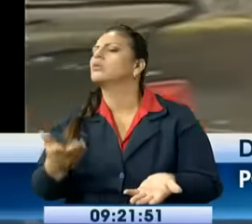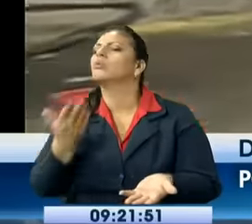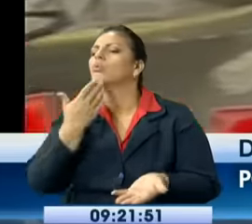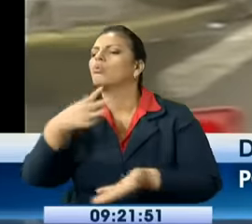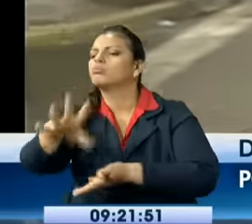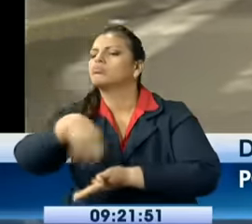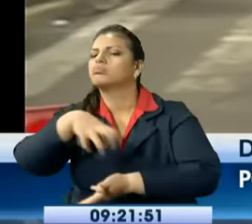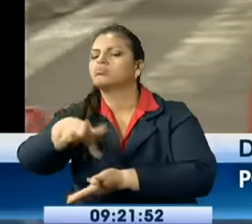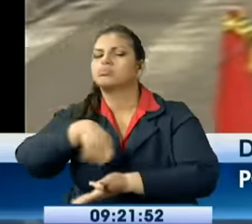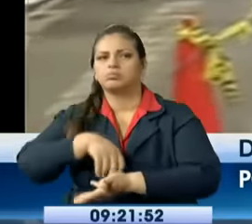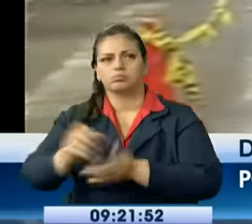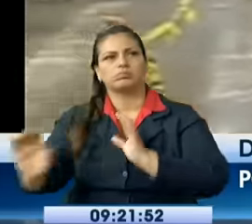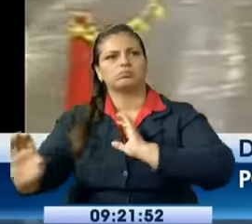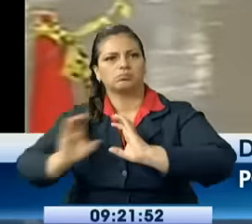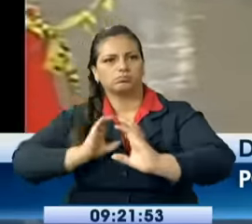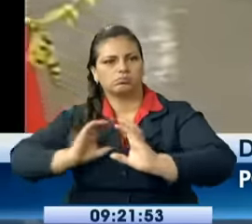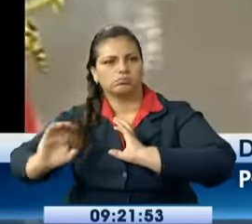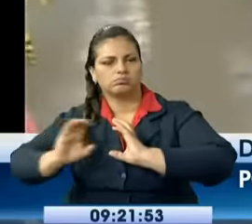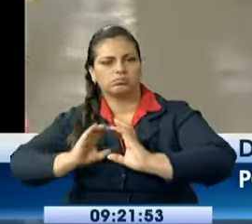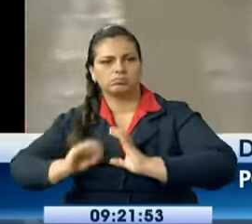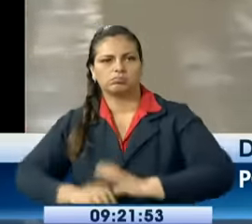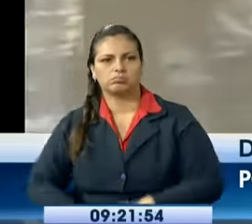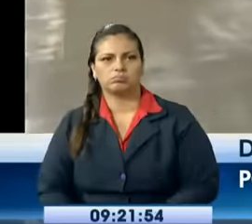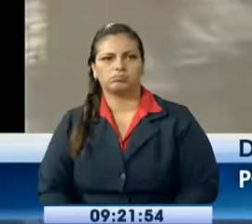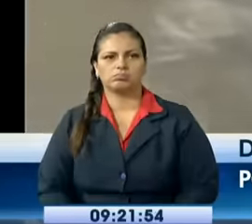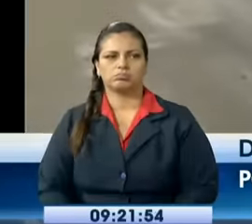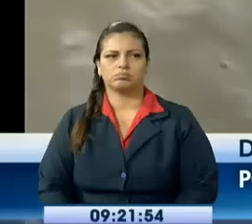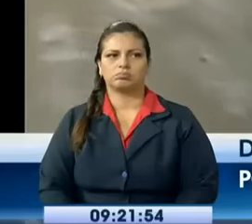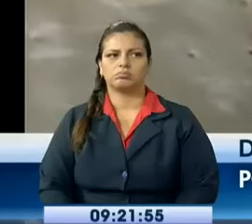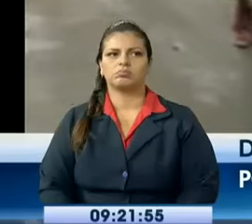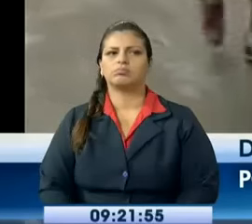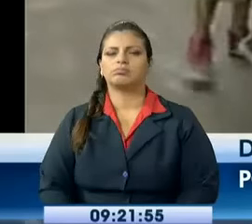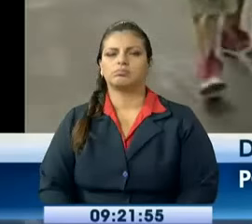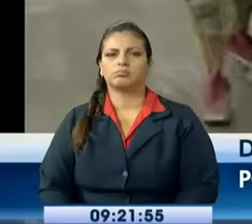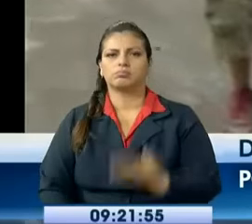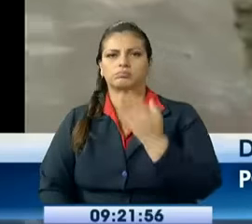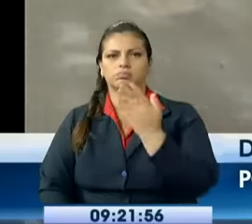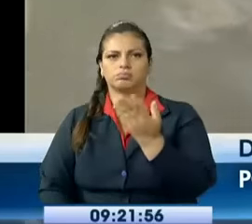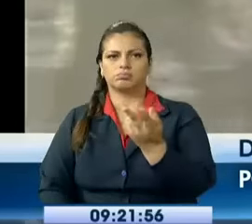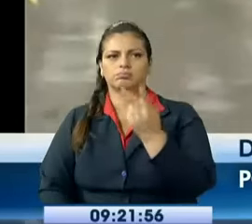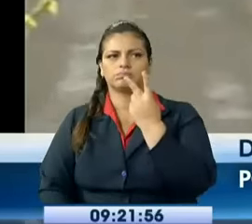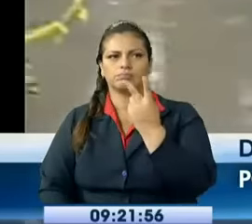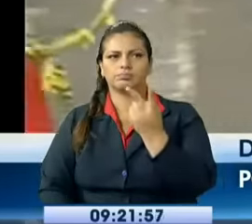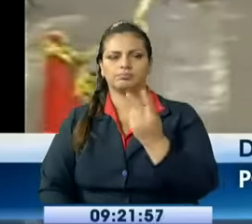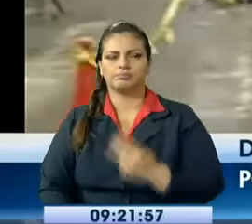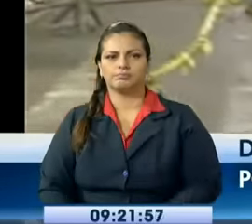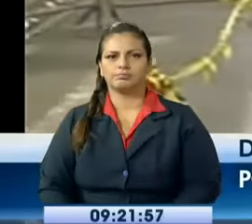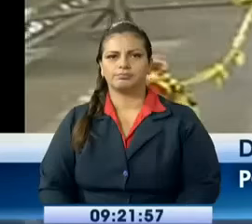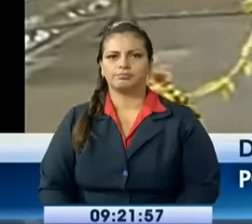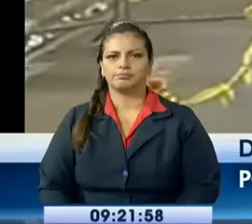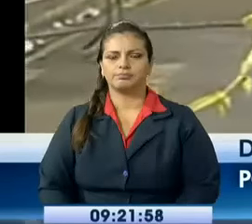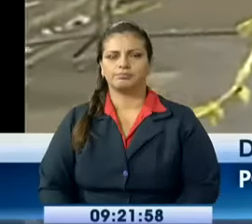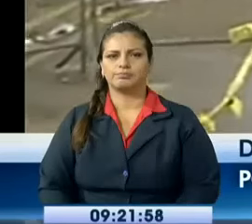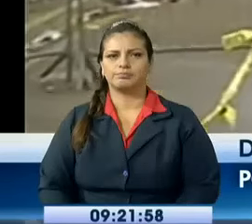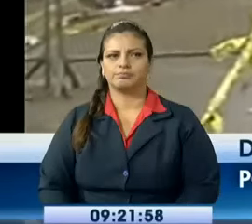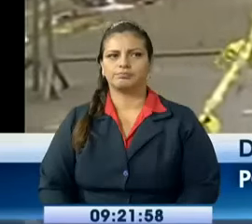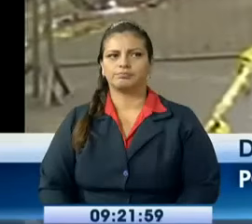que aún forman parte de lo que en su momento fueron sus locales comerciales. Por acá, mi estimado